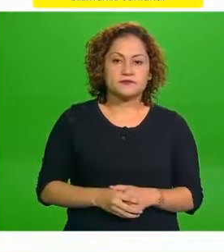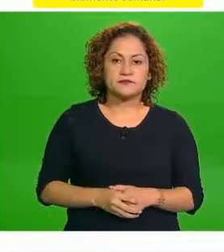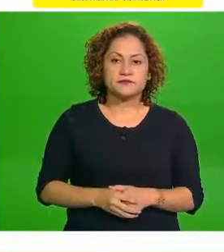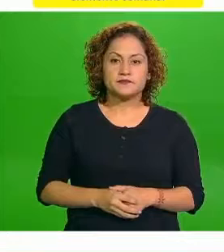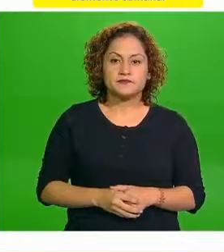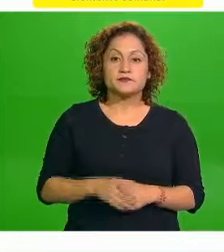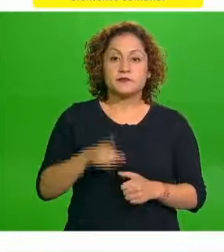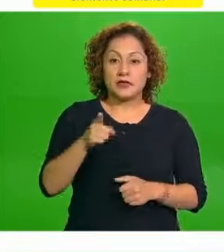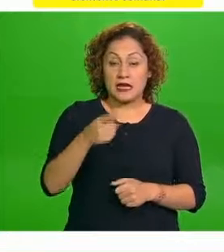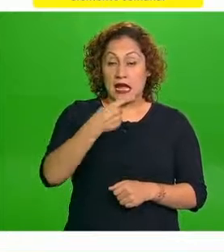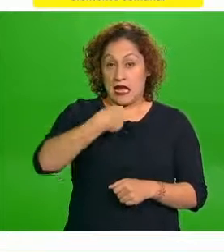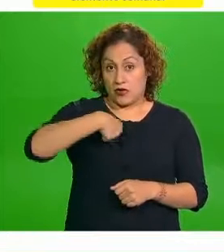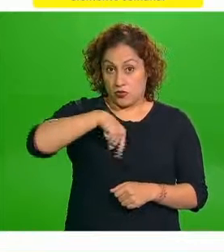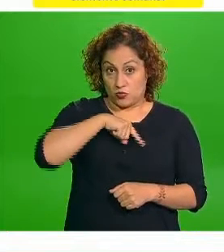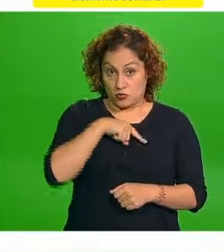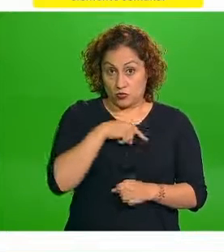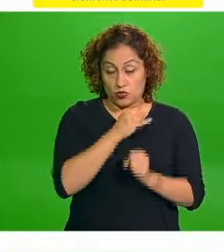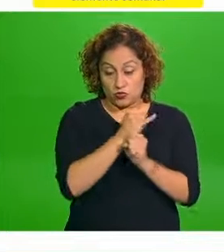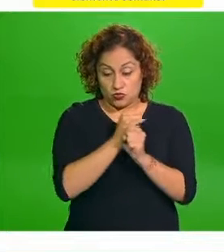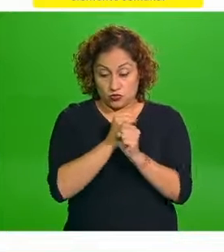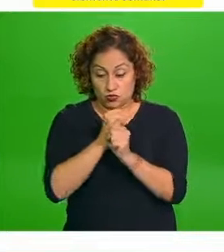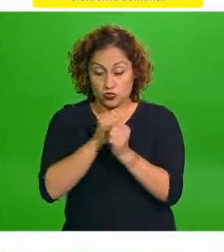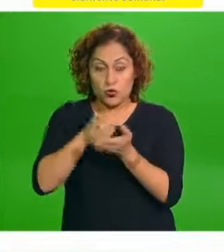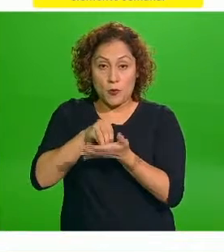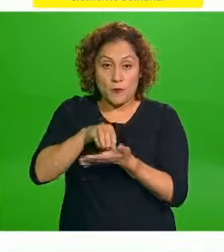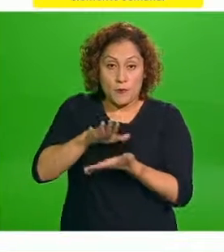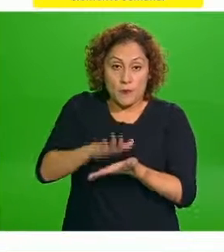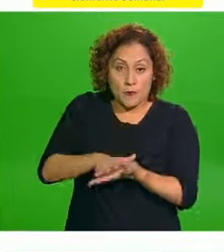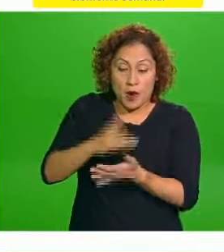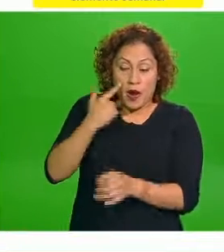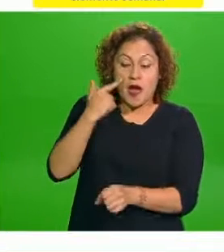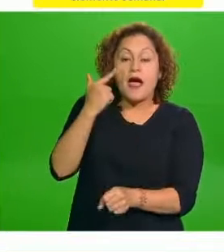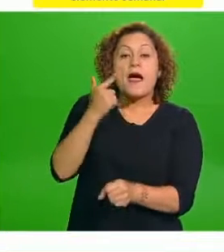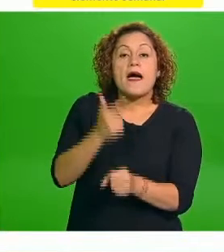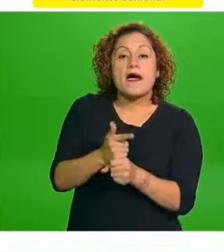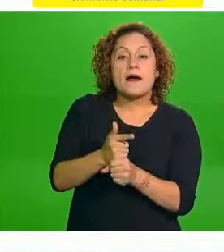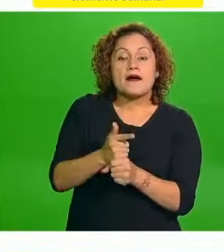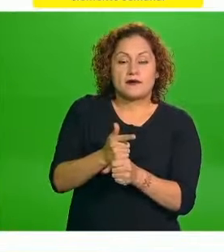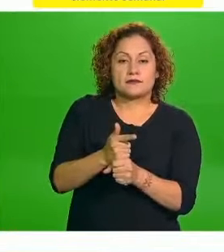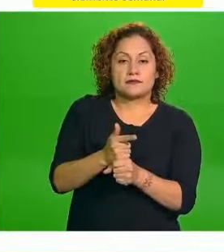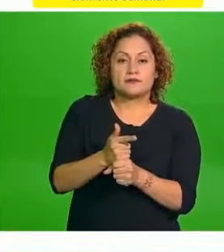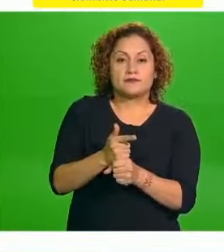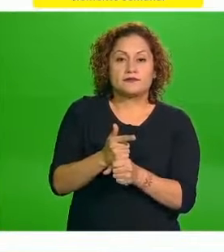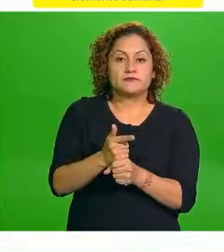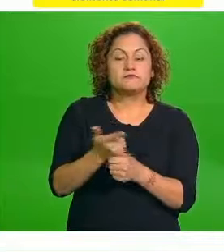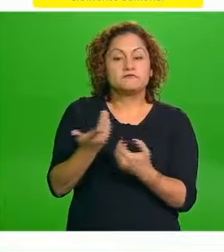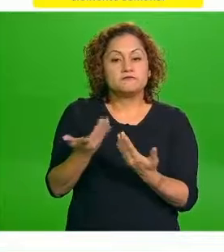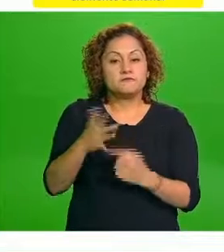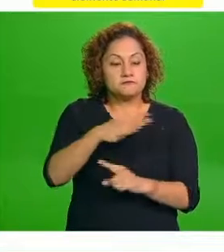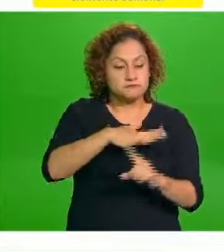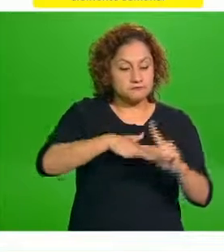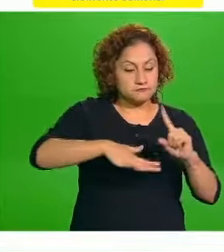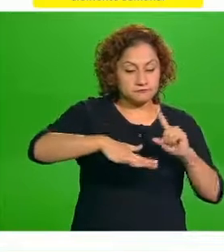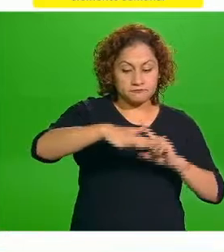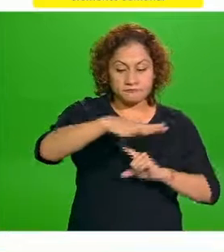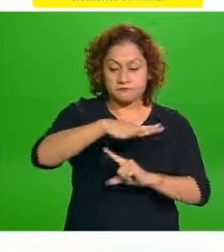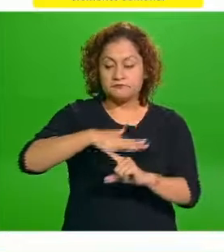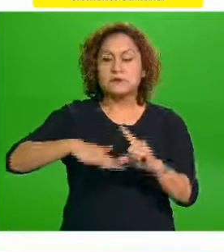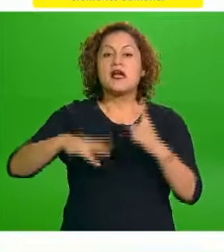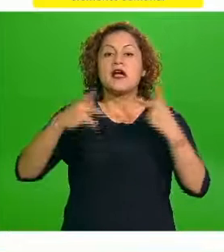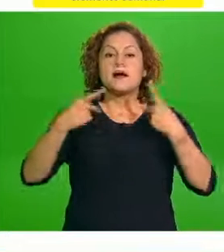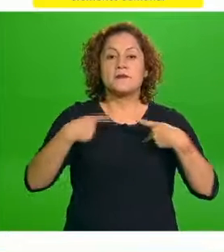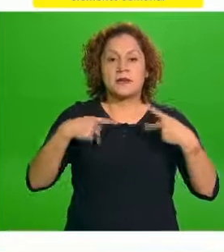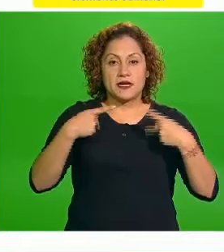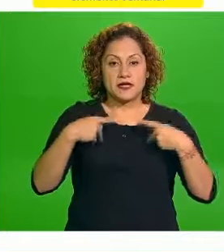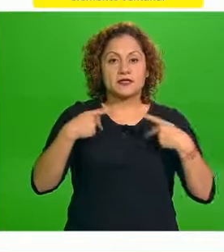forma técnica para identificar dentro de la salud pública de México la variación que tenemos de casos en un